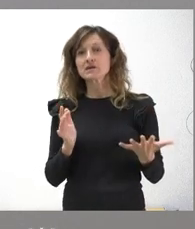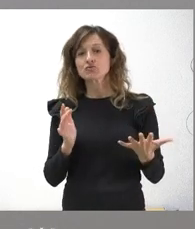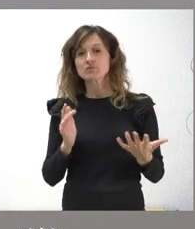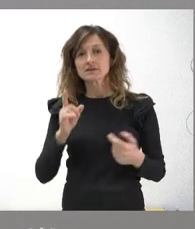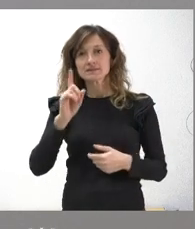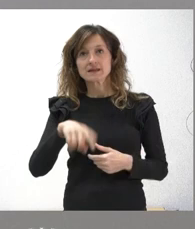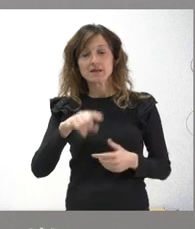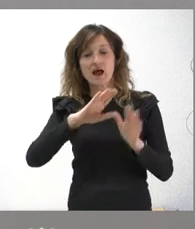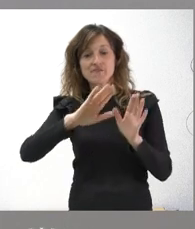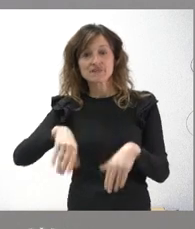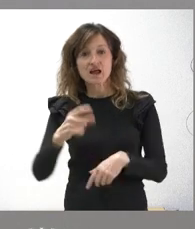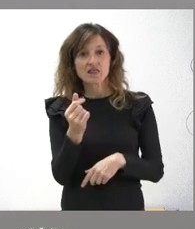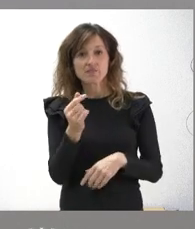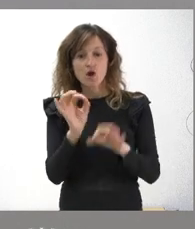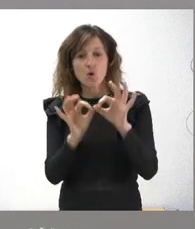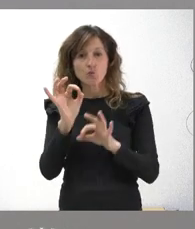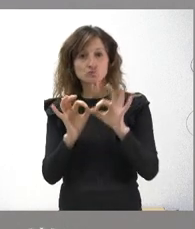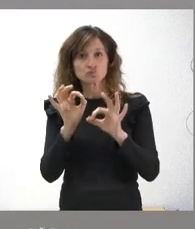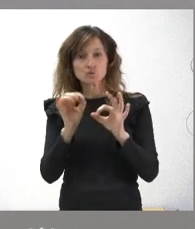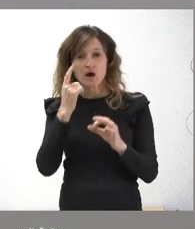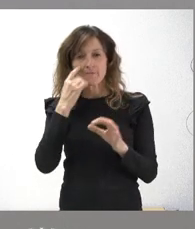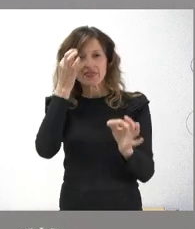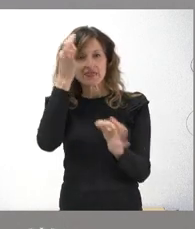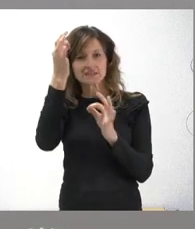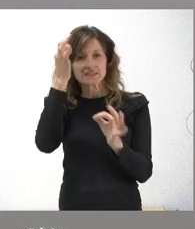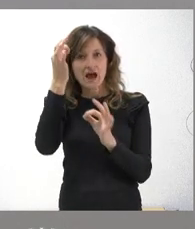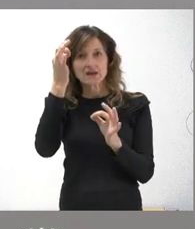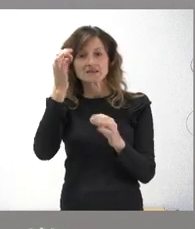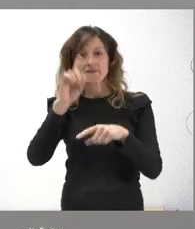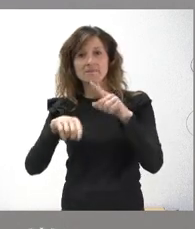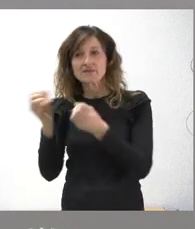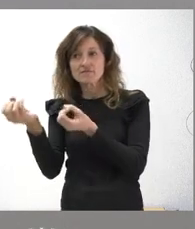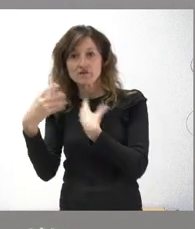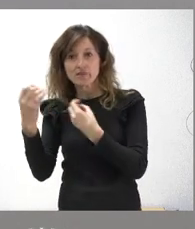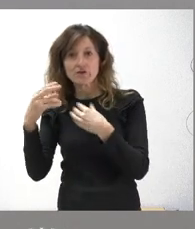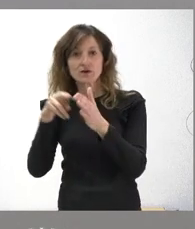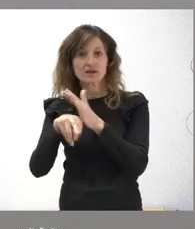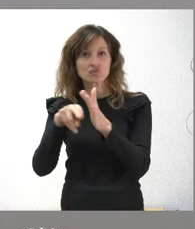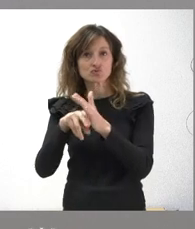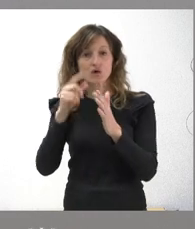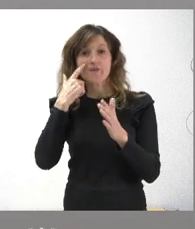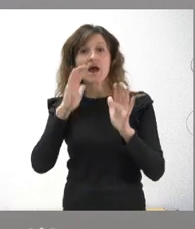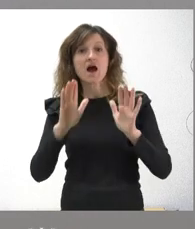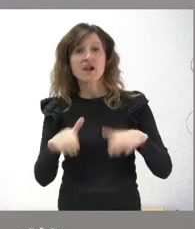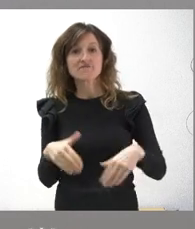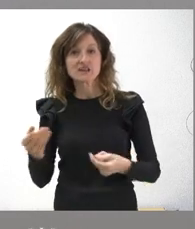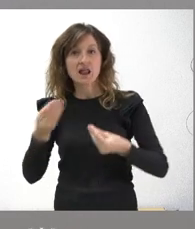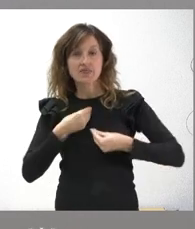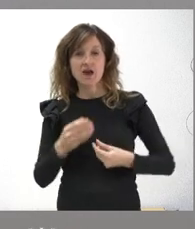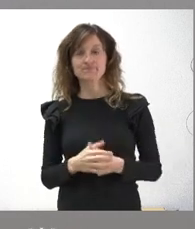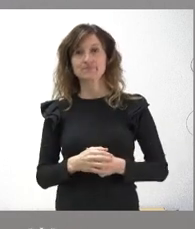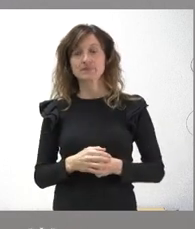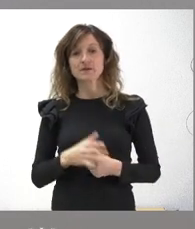cifras finales se pueden ajustar el problema mayor detalle posible a la información y a los recursos que finalmente eh dispongamos Y por tanto